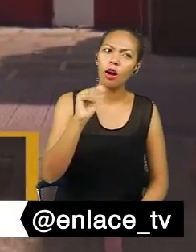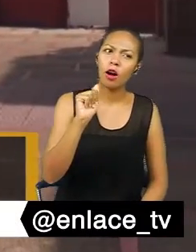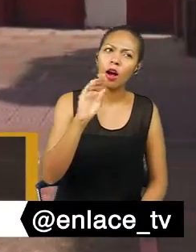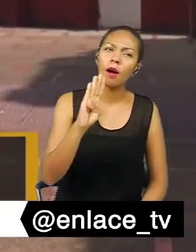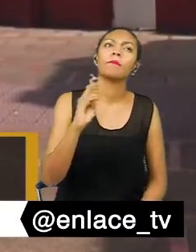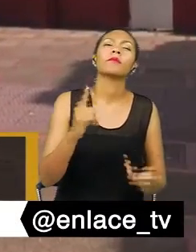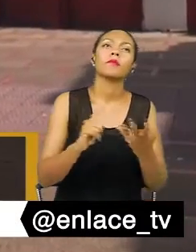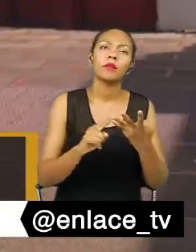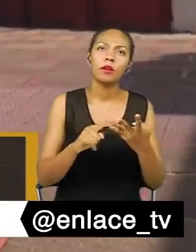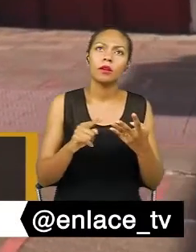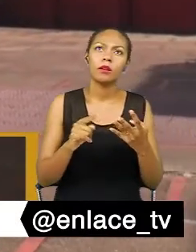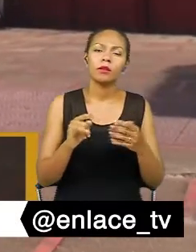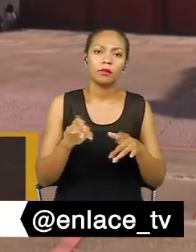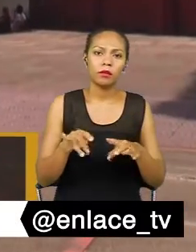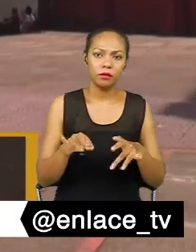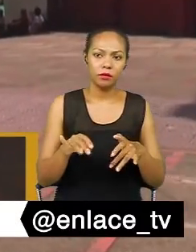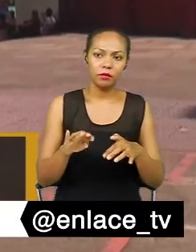Secretaría de